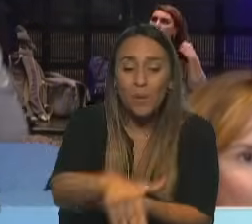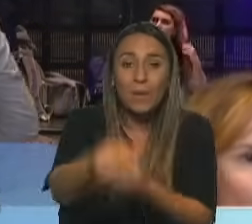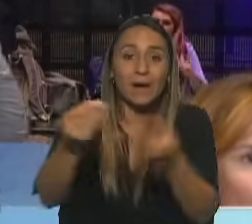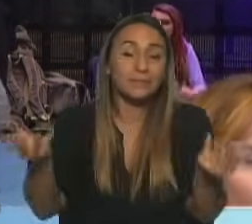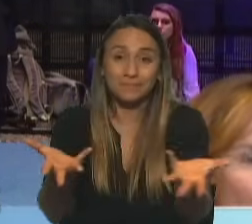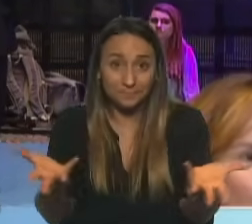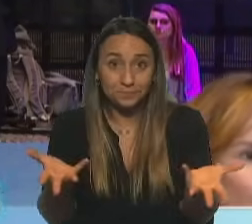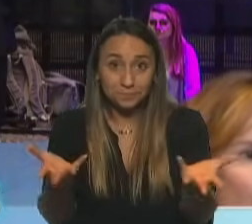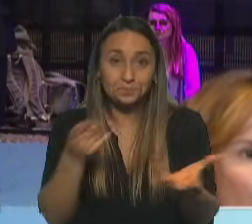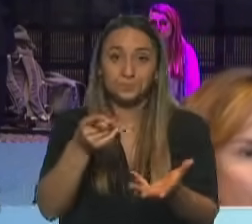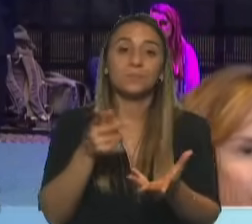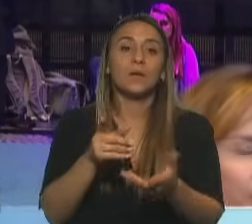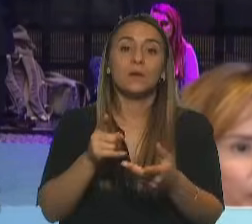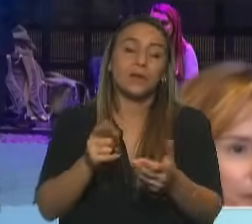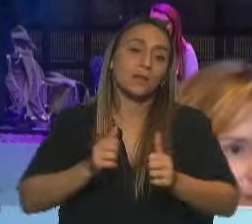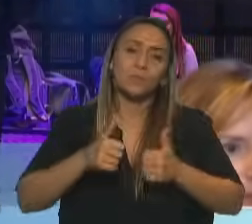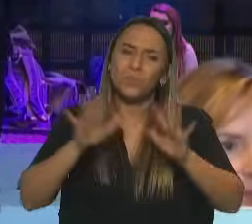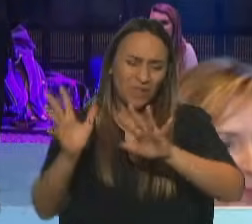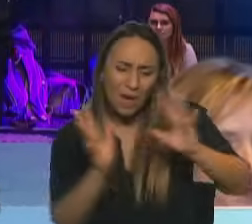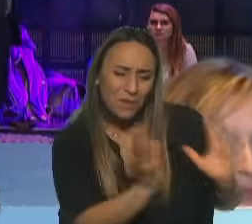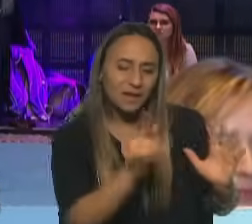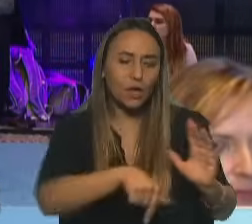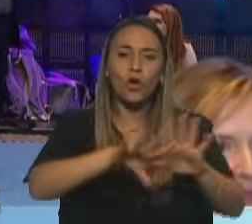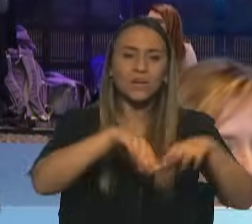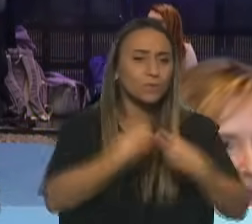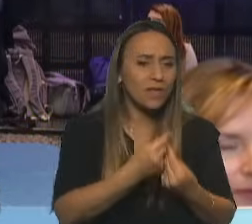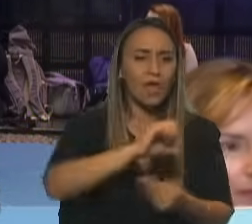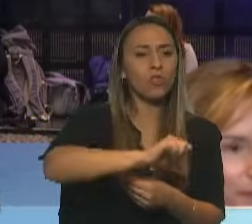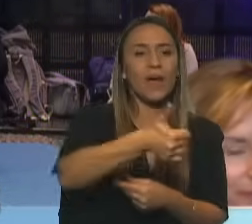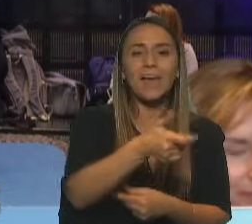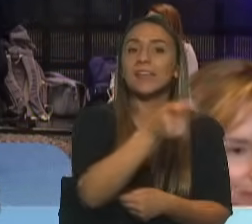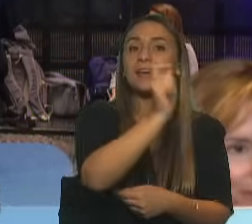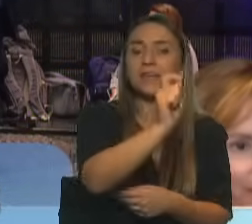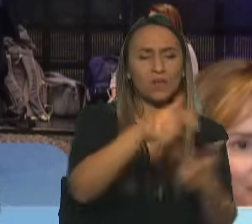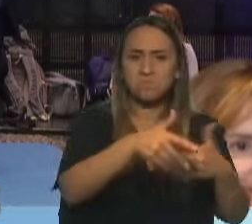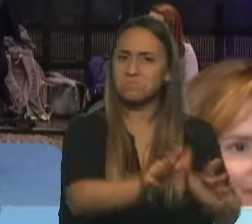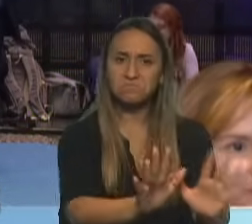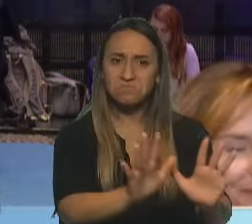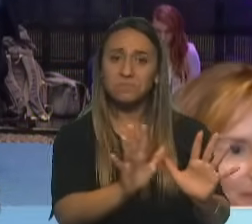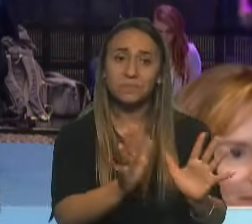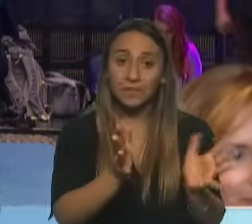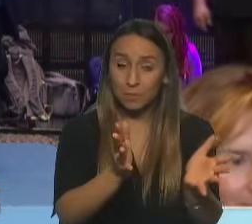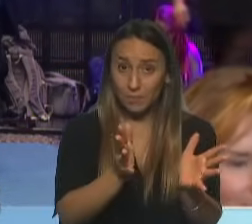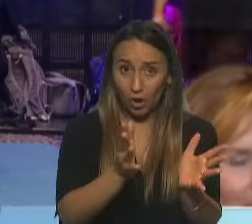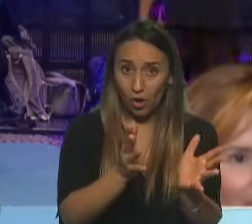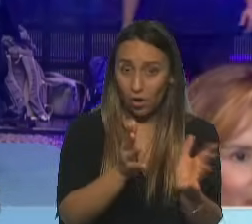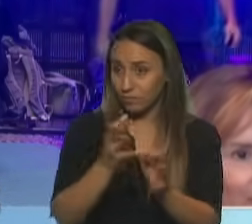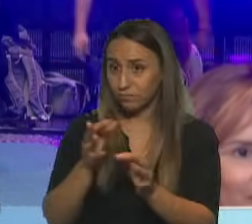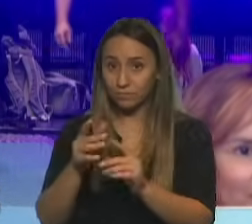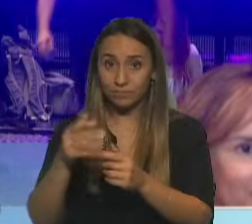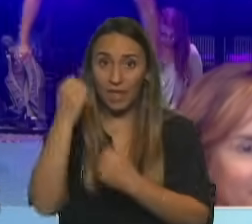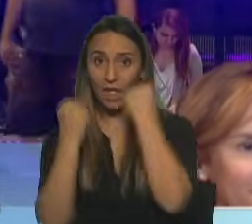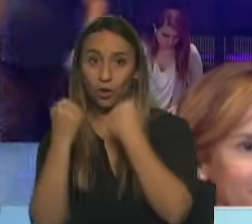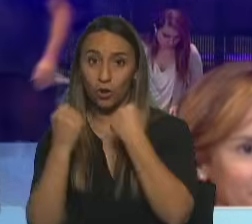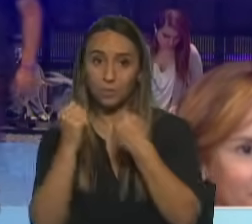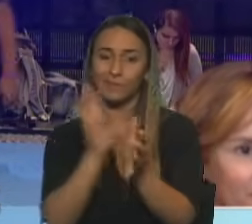que el resultado que esta noche tengamos, la elección que resulte de este balotaje, tiene impacto en la economía, sobre